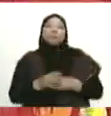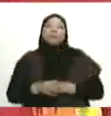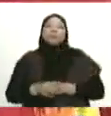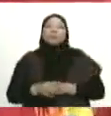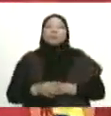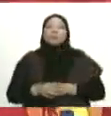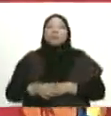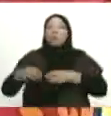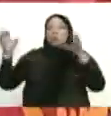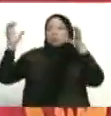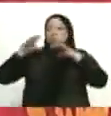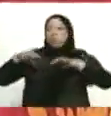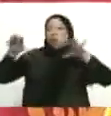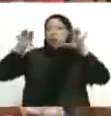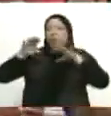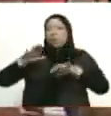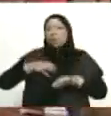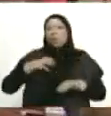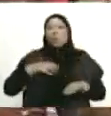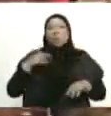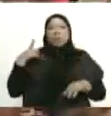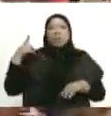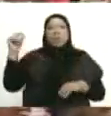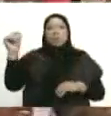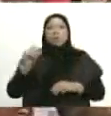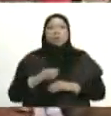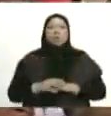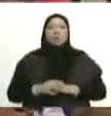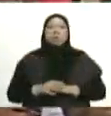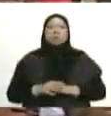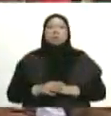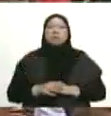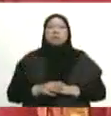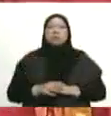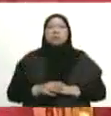Si llueve, Nahum no puede ir. ¿Usted?